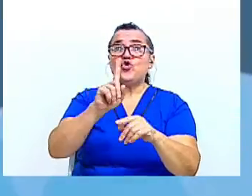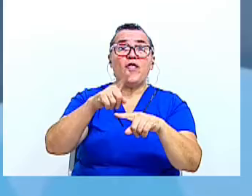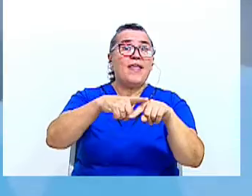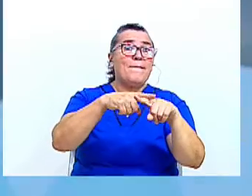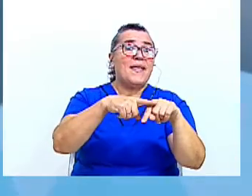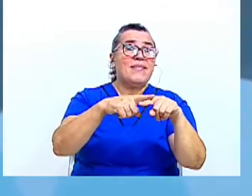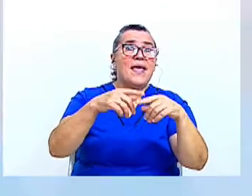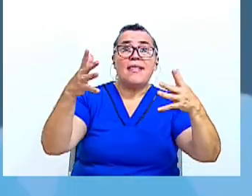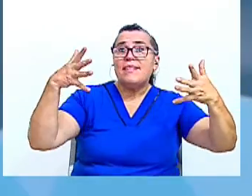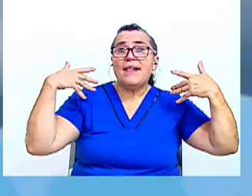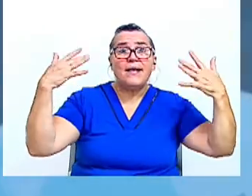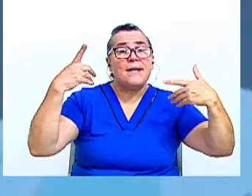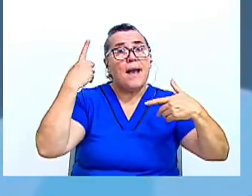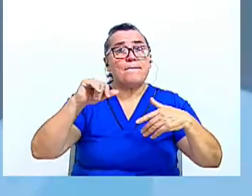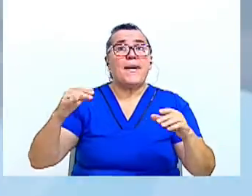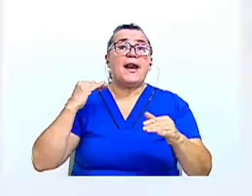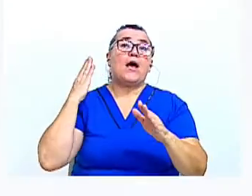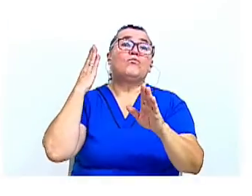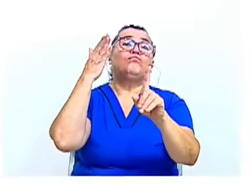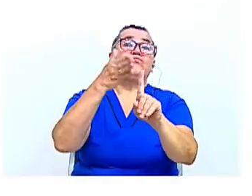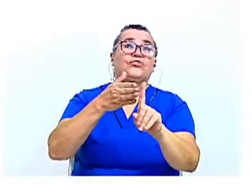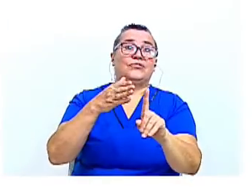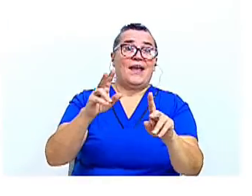de la climatología para completar los viajes.